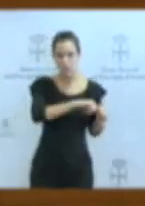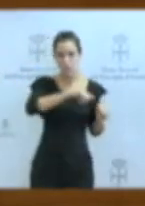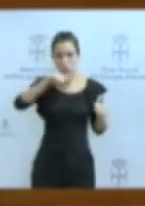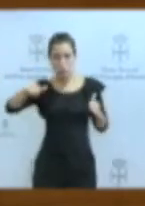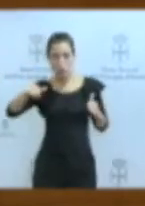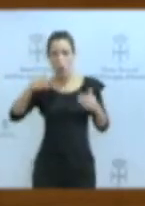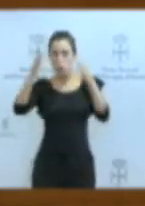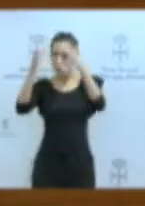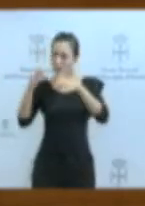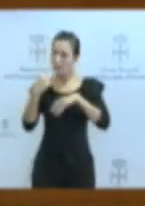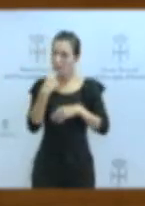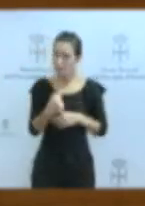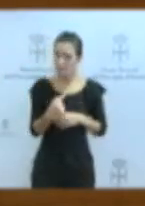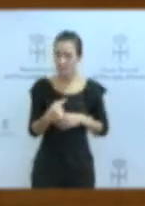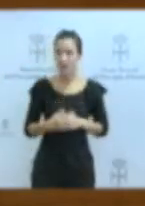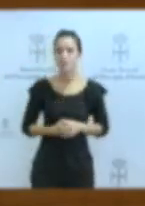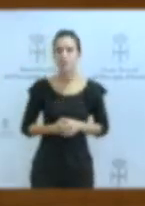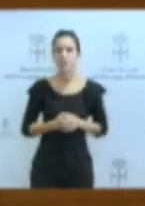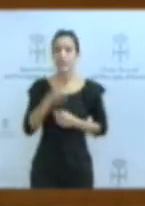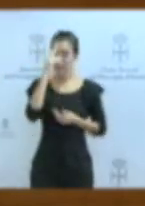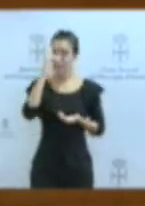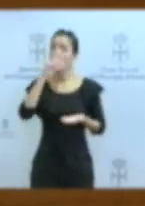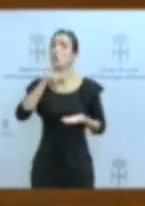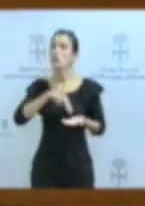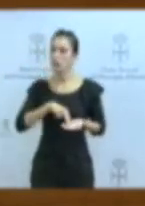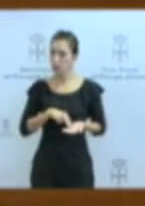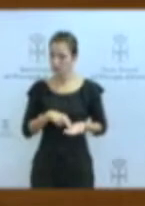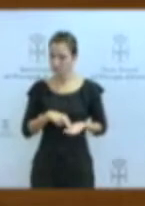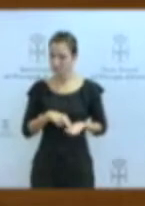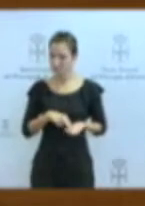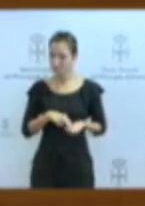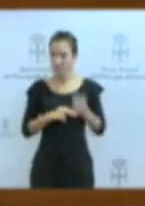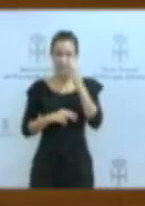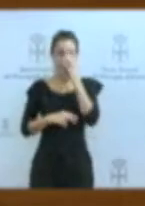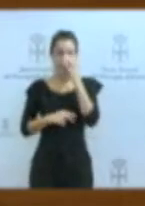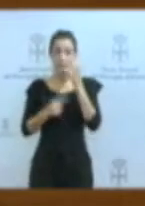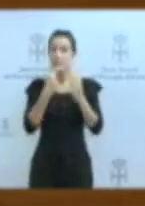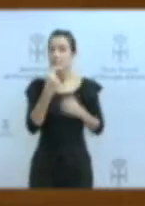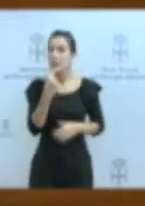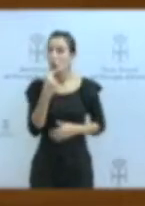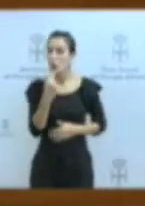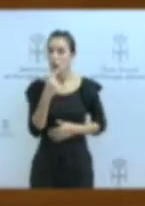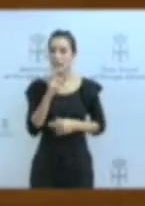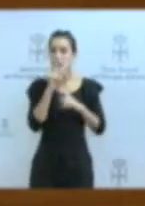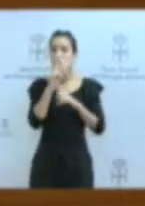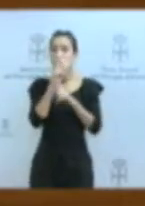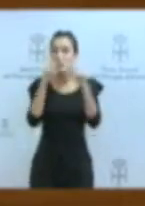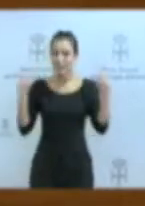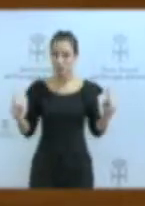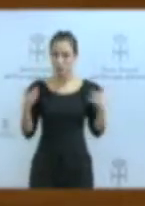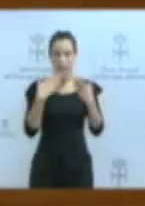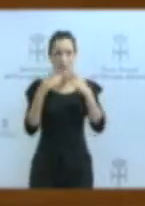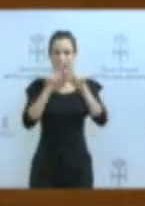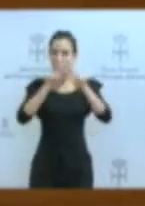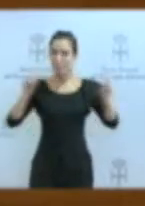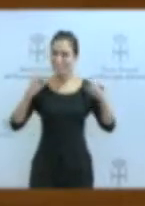reconoció que en un año EasyJet decía que ustedes no habían hablado con la compañía. Y aquí salió una portavoz, la portavoz de Turismo, a echar la bronca diciendo pues